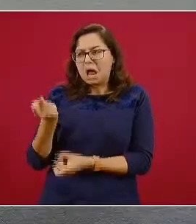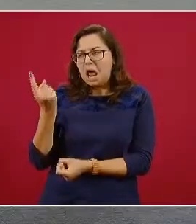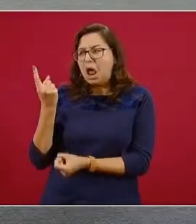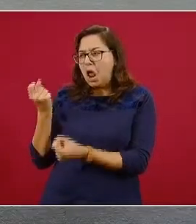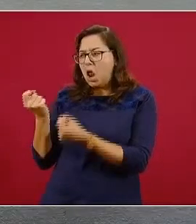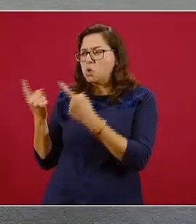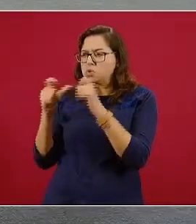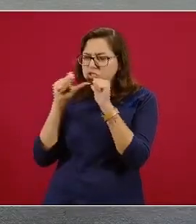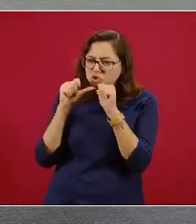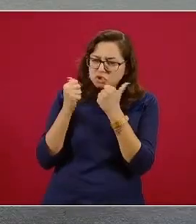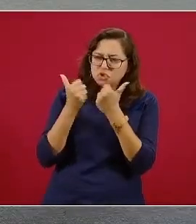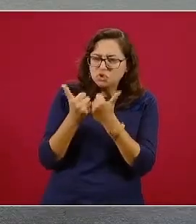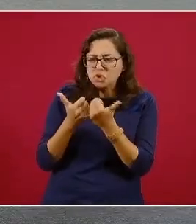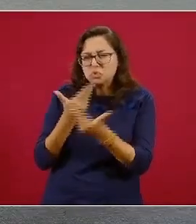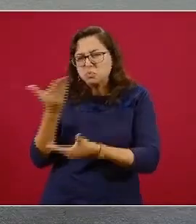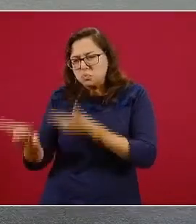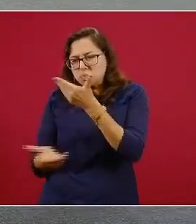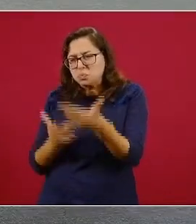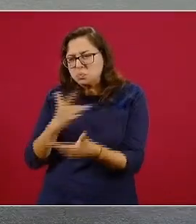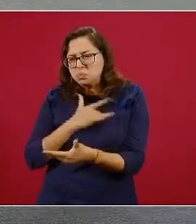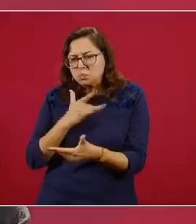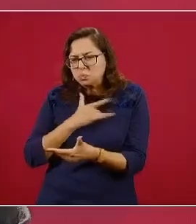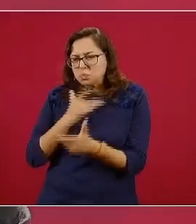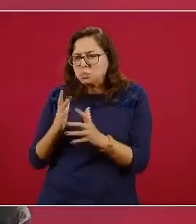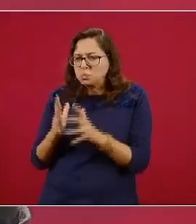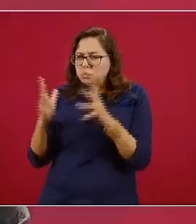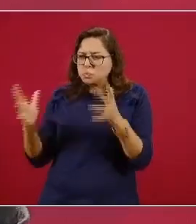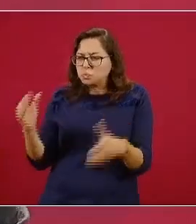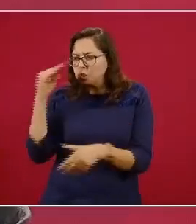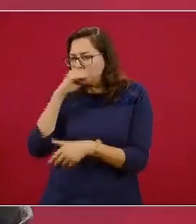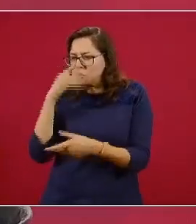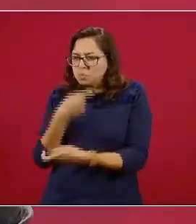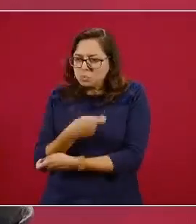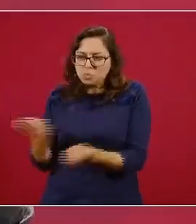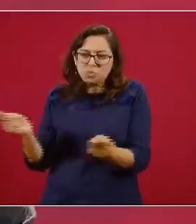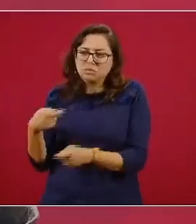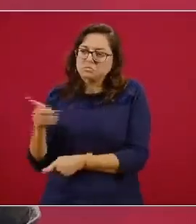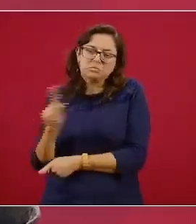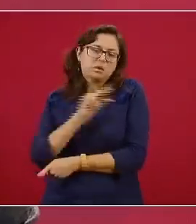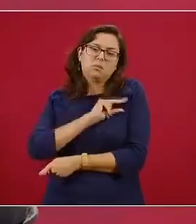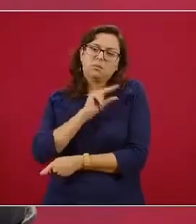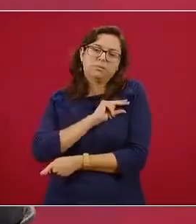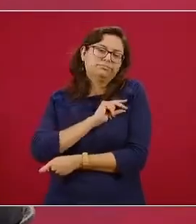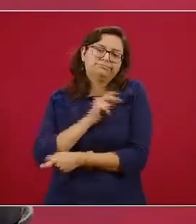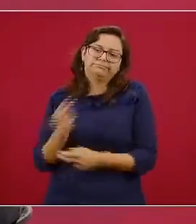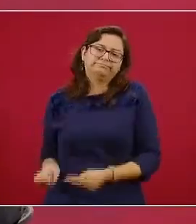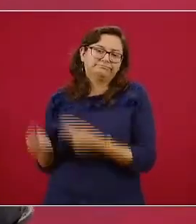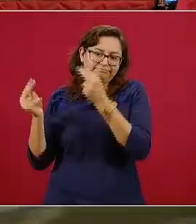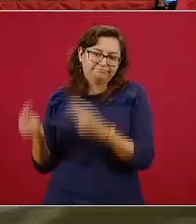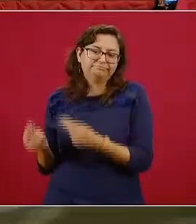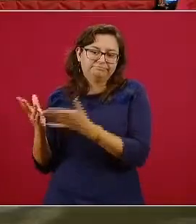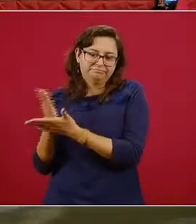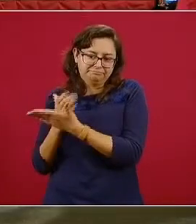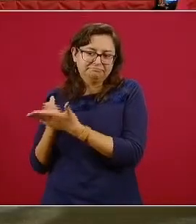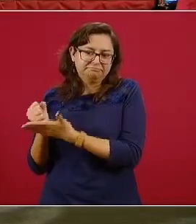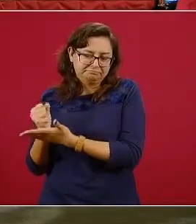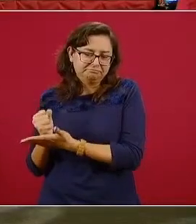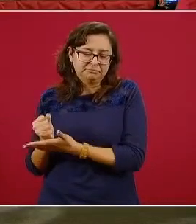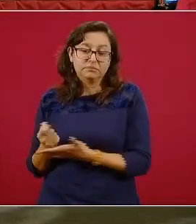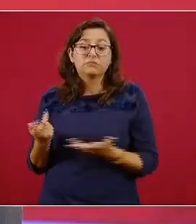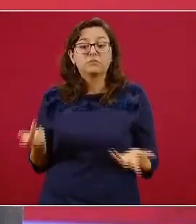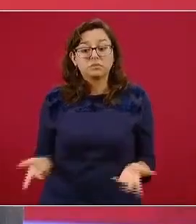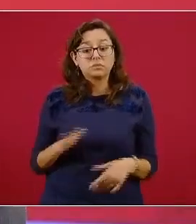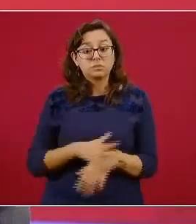es filantrópico, pero si es privado generalmente es lucrativo. El llamado que hacemos es a considerar de